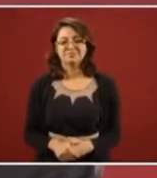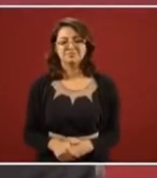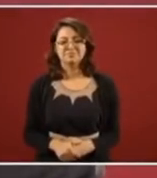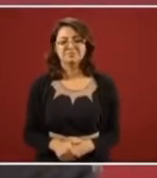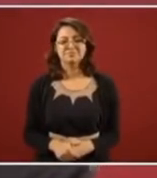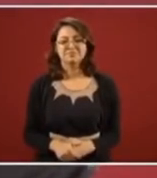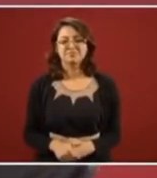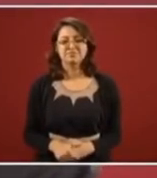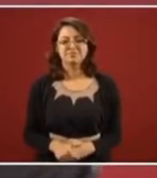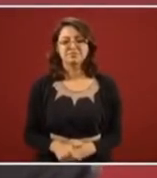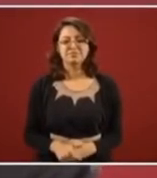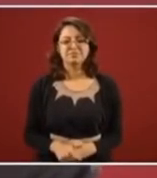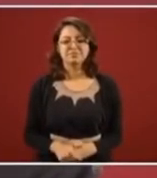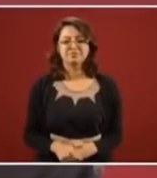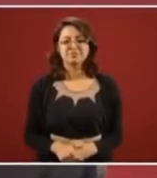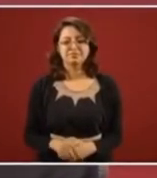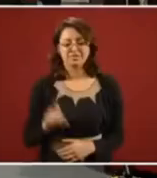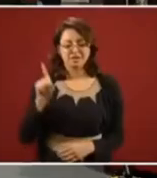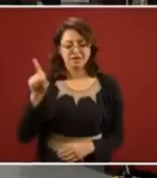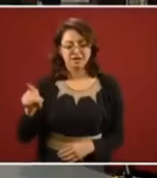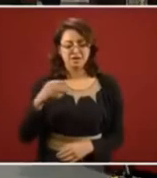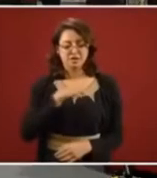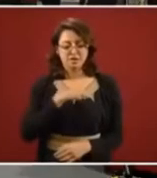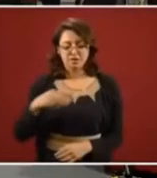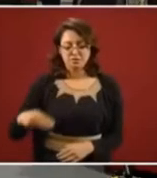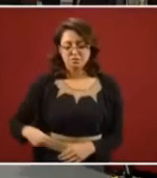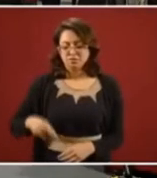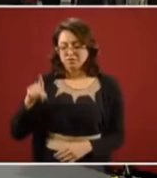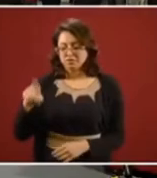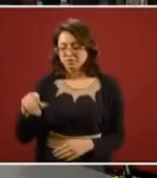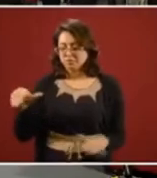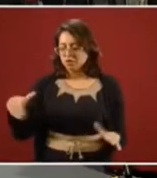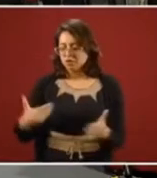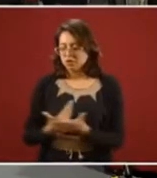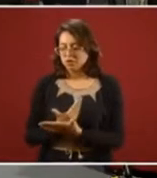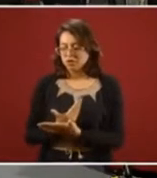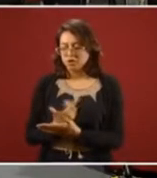se llama el municipio de donde nació